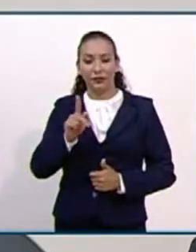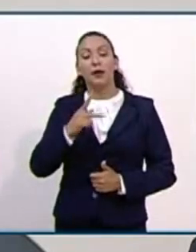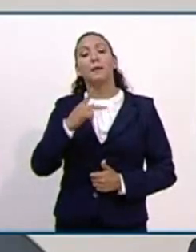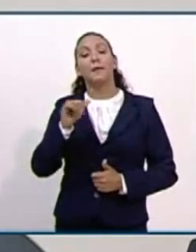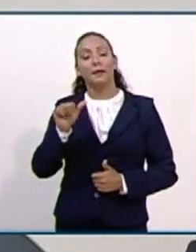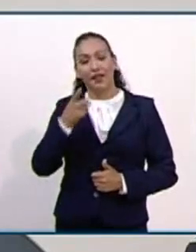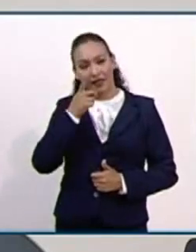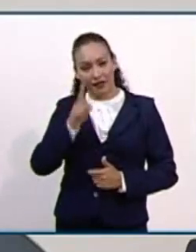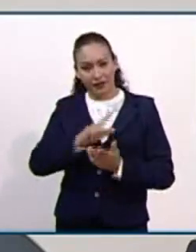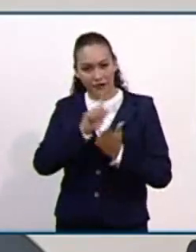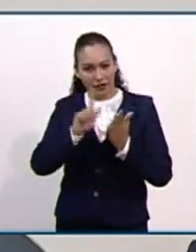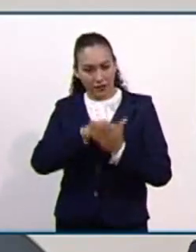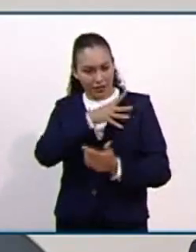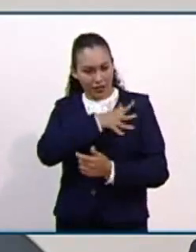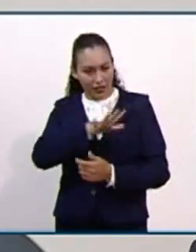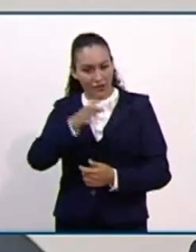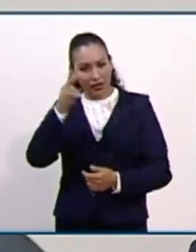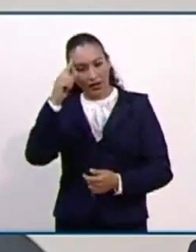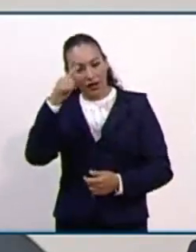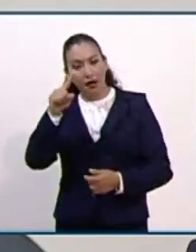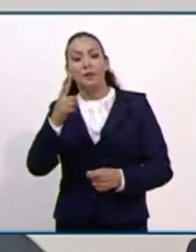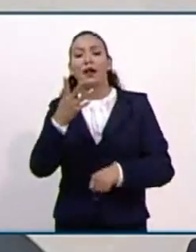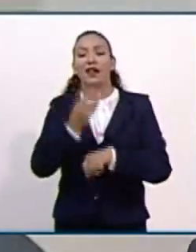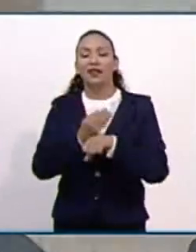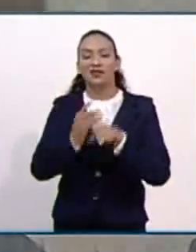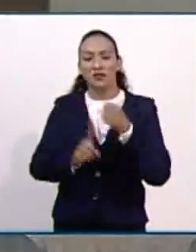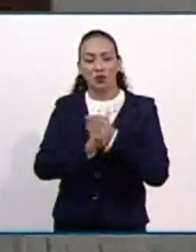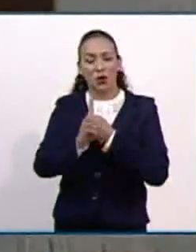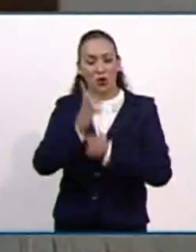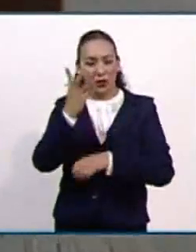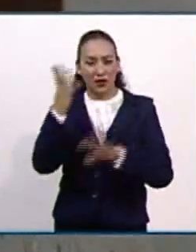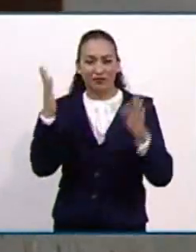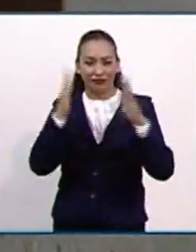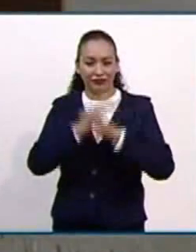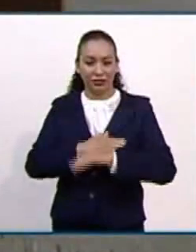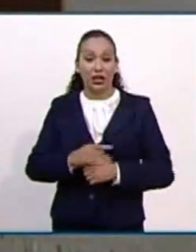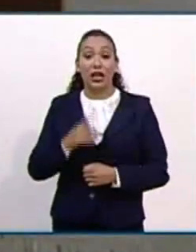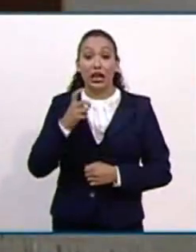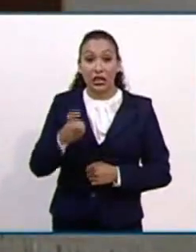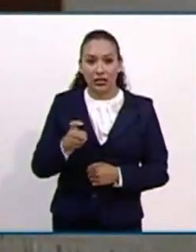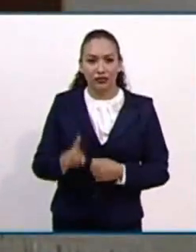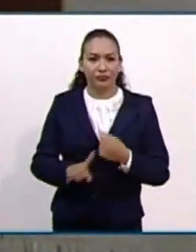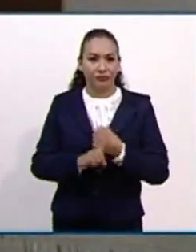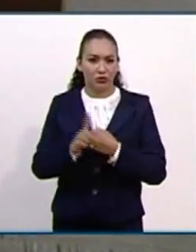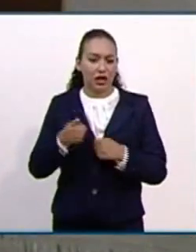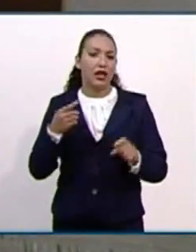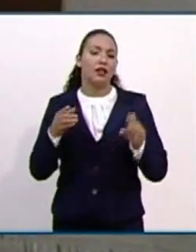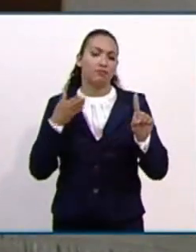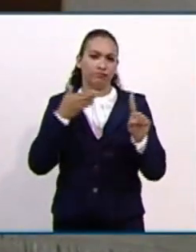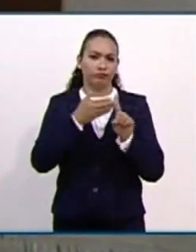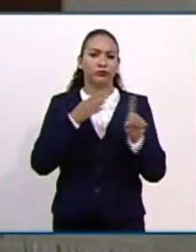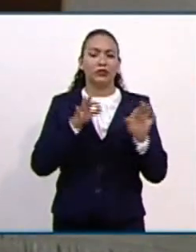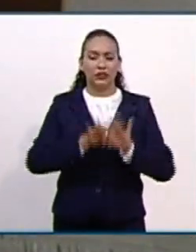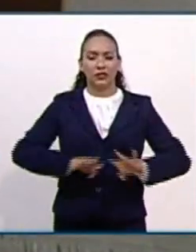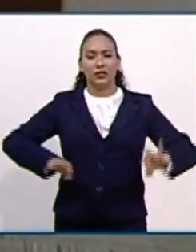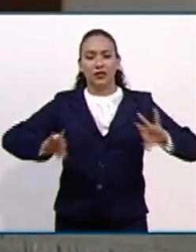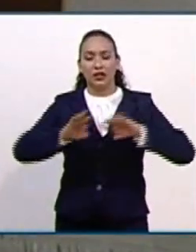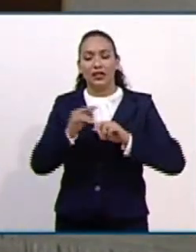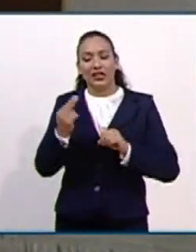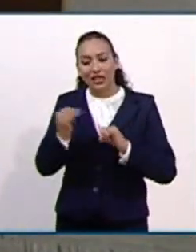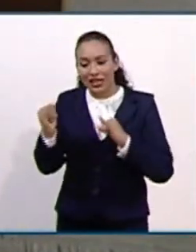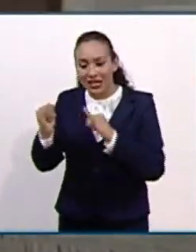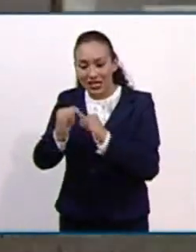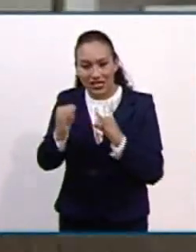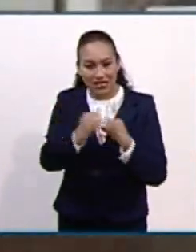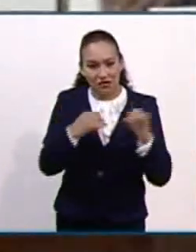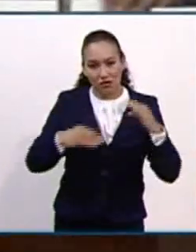Ley General de Mecanismos Alternativos de Solución de Controversias presenta desafíos muy importantes y que requiere que las instituciones se